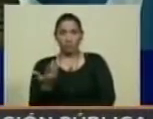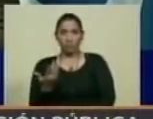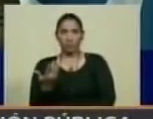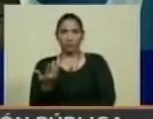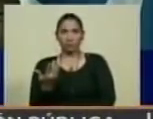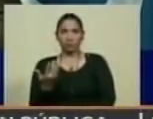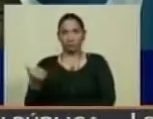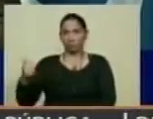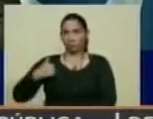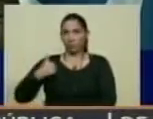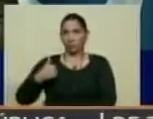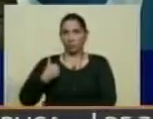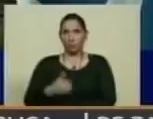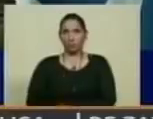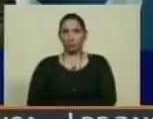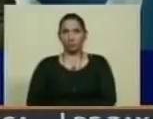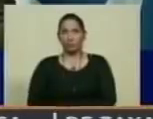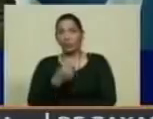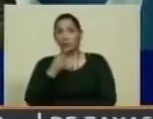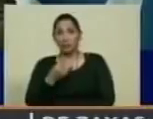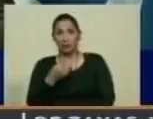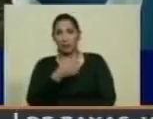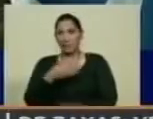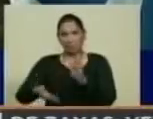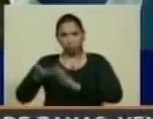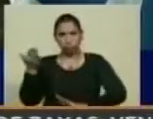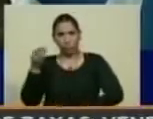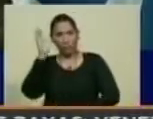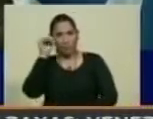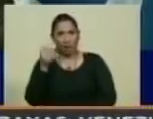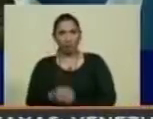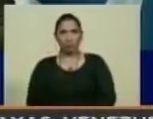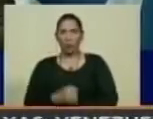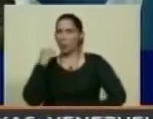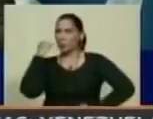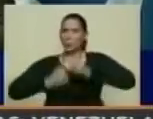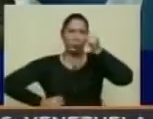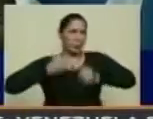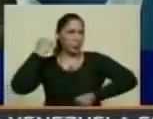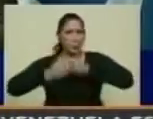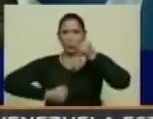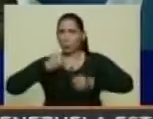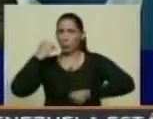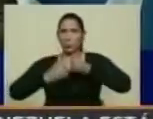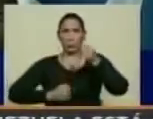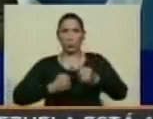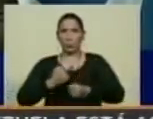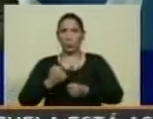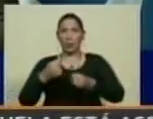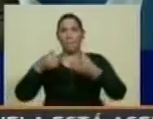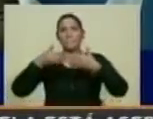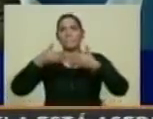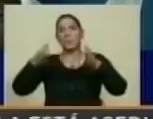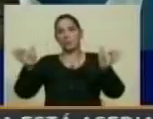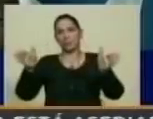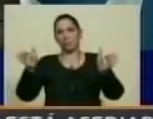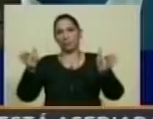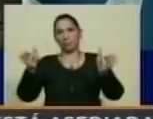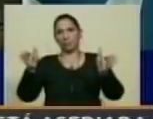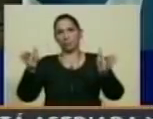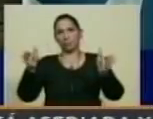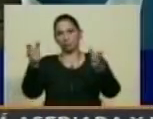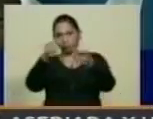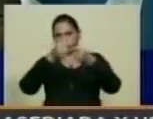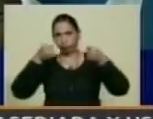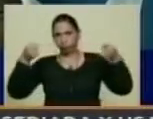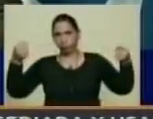circunstancia, diciendo que quería ir al baño, y corre hacia una ventana panorámica que se encontraba